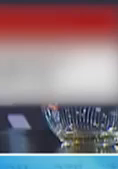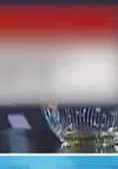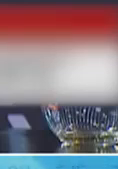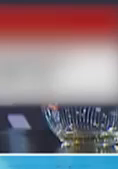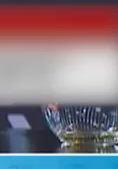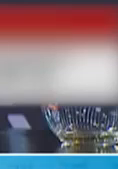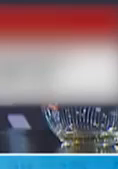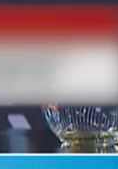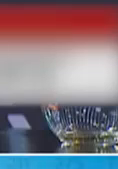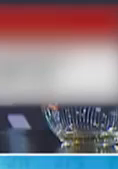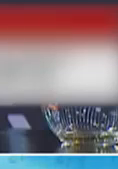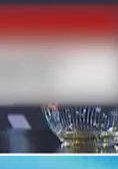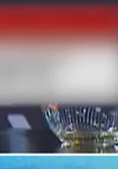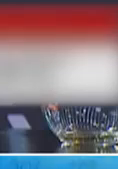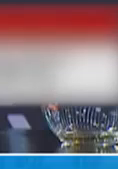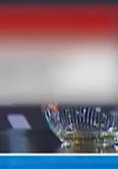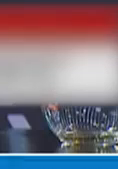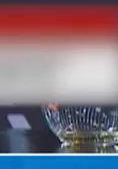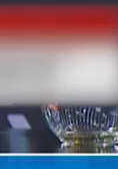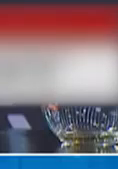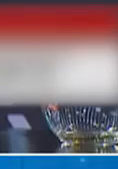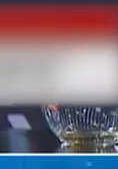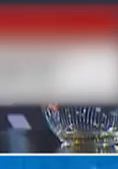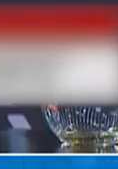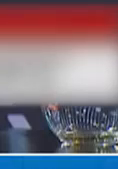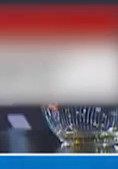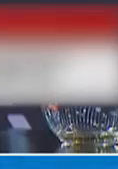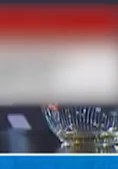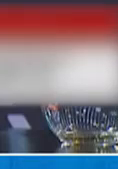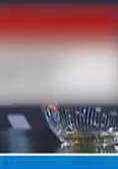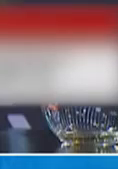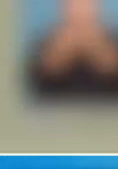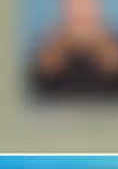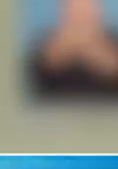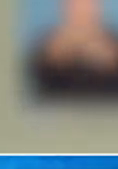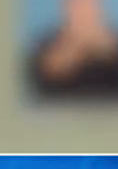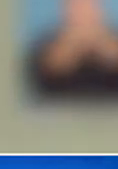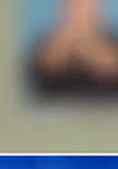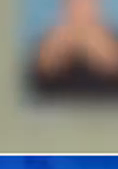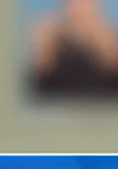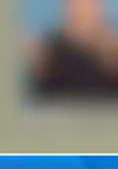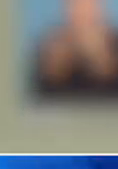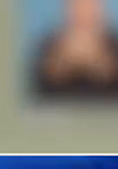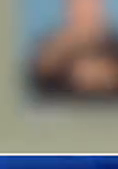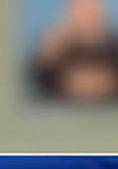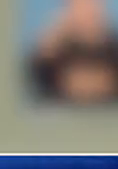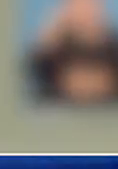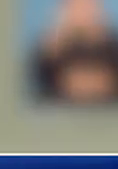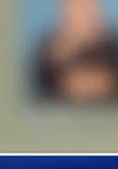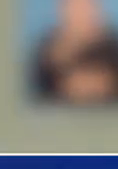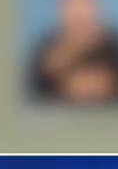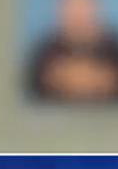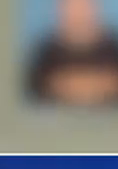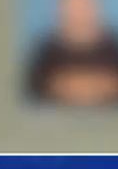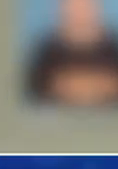el Jujuy Gerardo Morales quien estaba en el centro del escenario por los conflictos tremendos que está viviendo